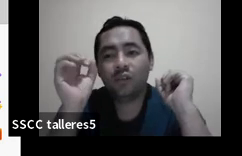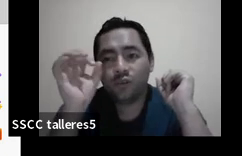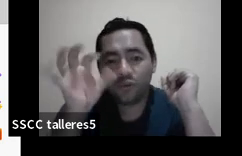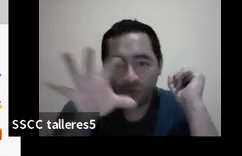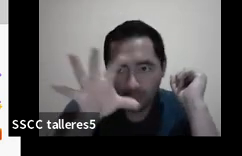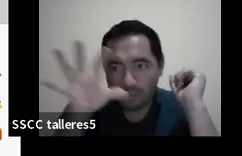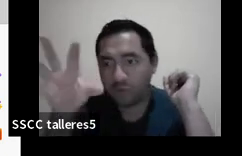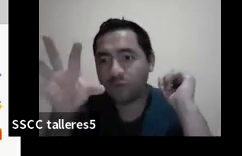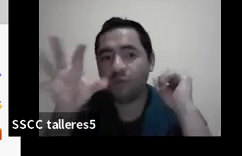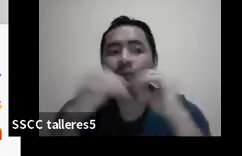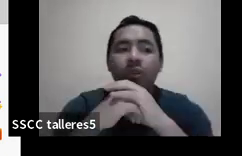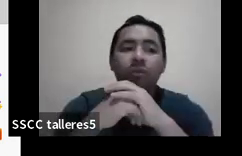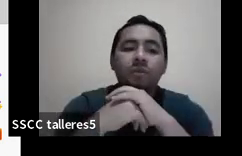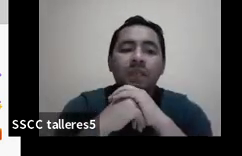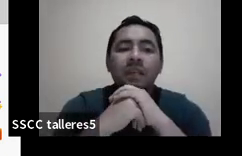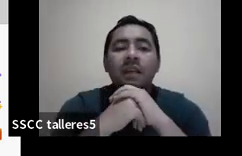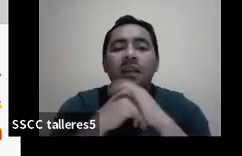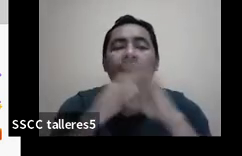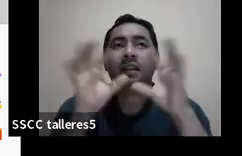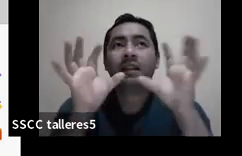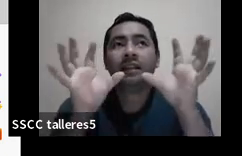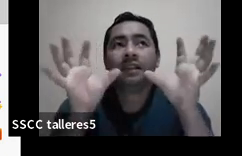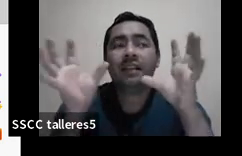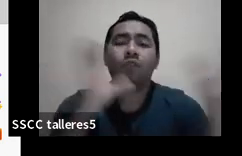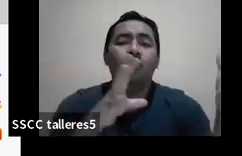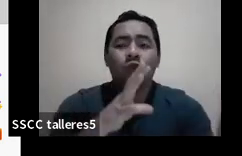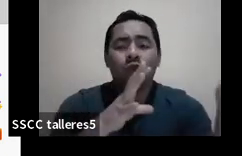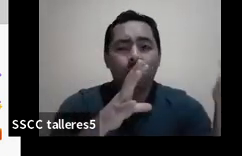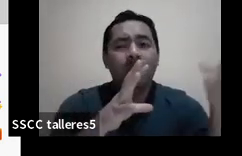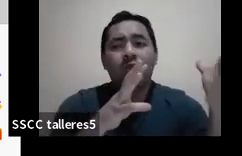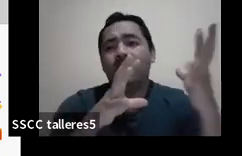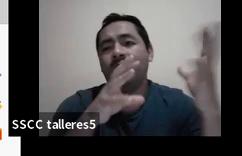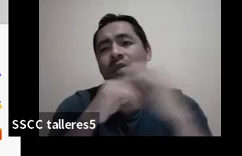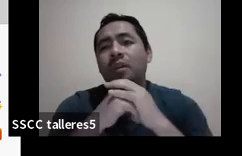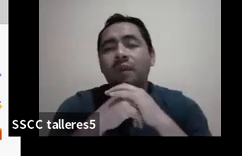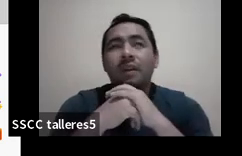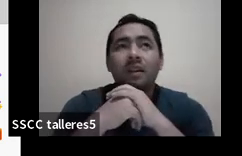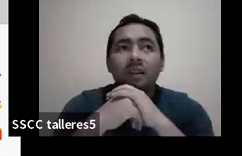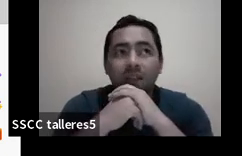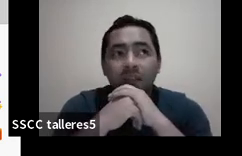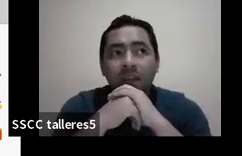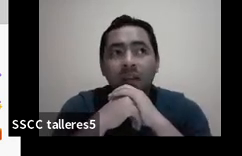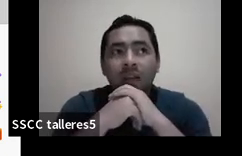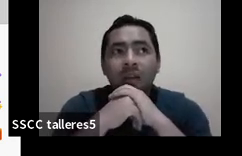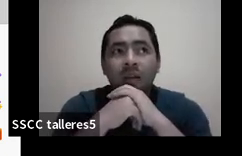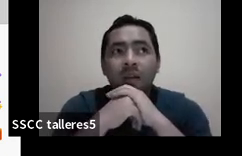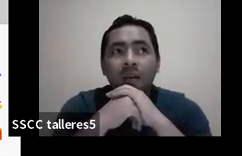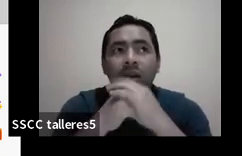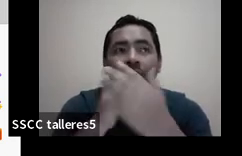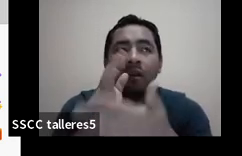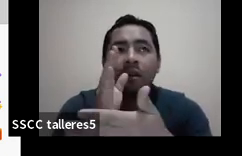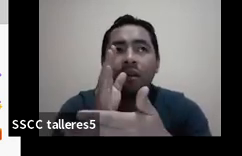prelocutivos y los sordos postlocutivos. ¿Qué son los sordos prelocutivos? A ver,